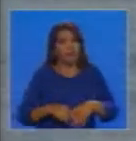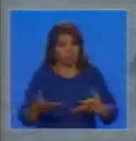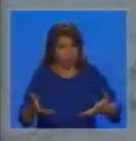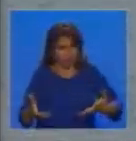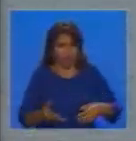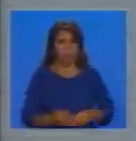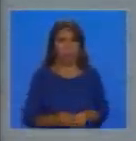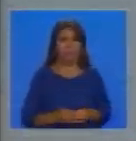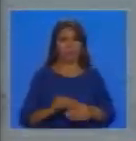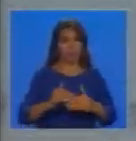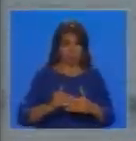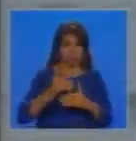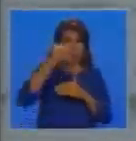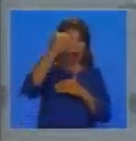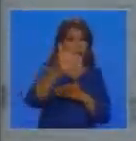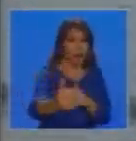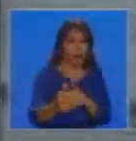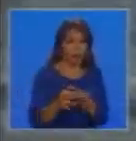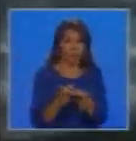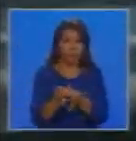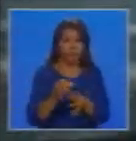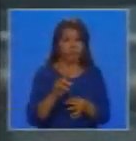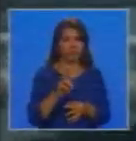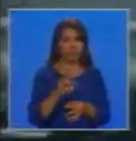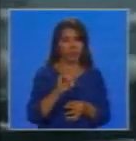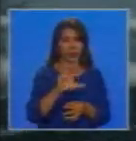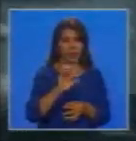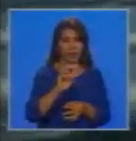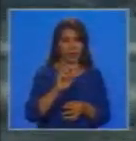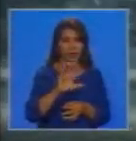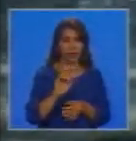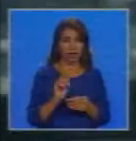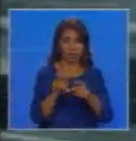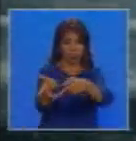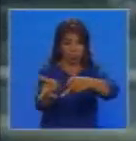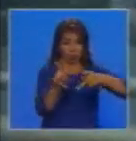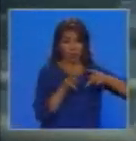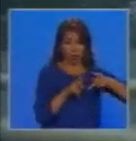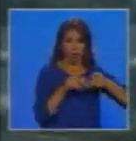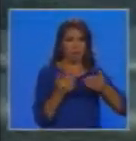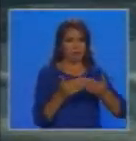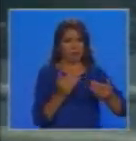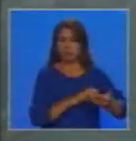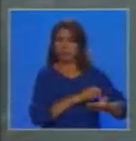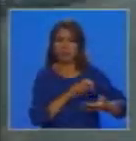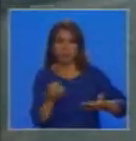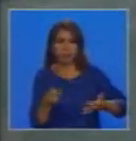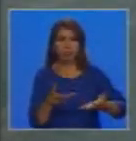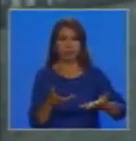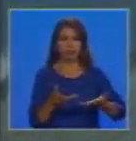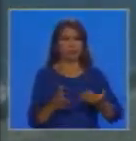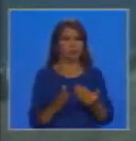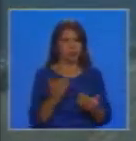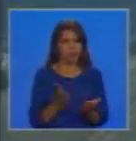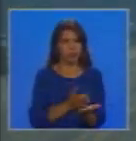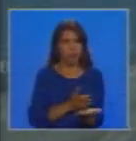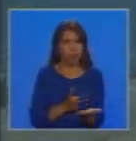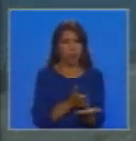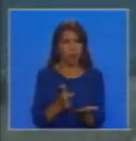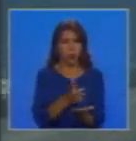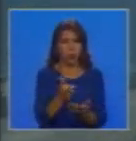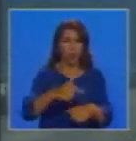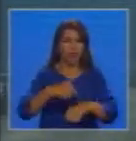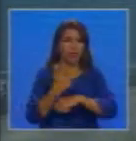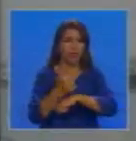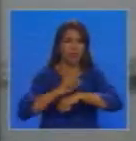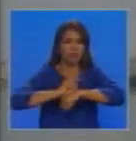Bahía de Caraques se encuentra el Cantón de San Vicente, que están conectados por el puente Las Caras y que para llegar a él solo deberá cruzarlo durante aproximadamente